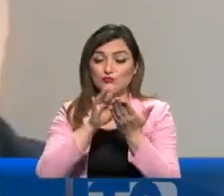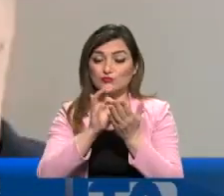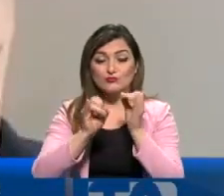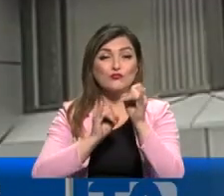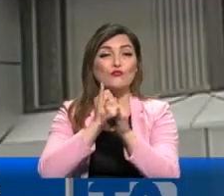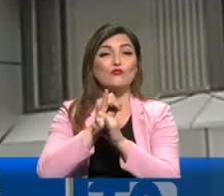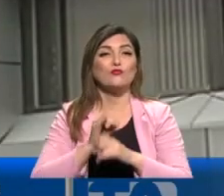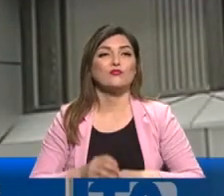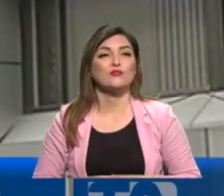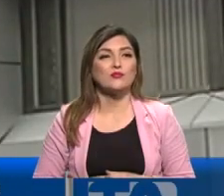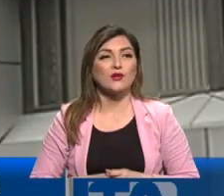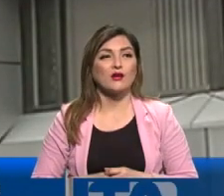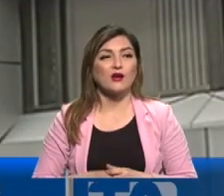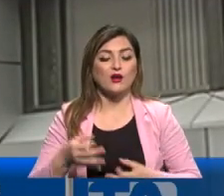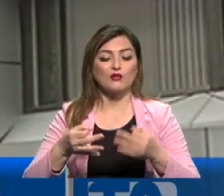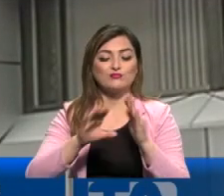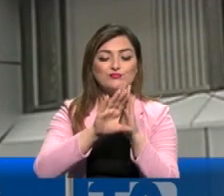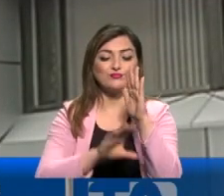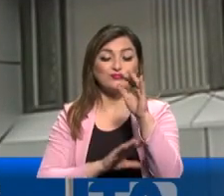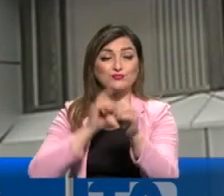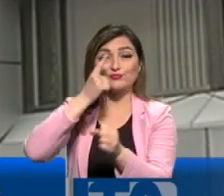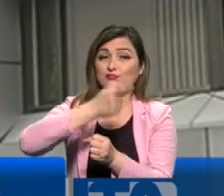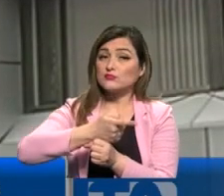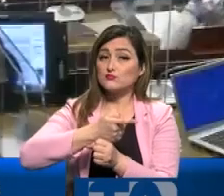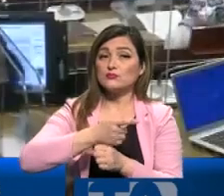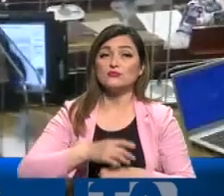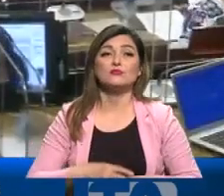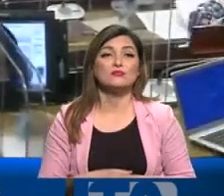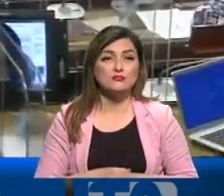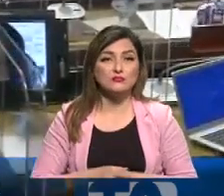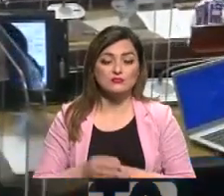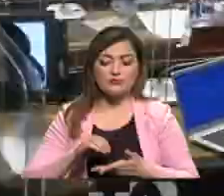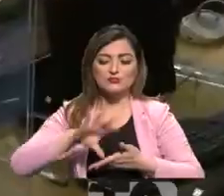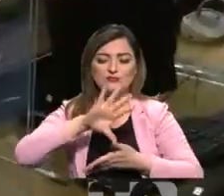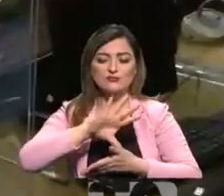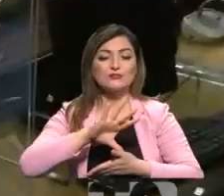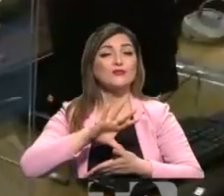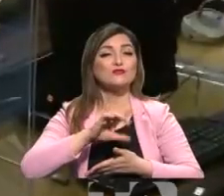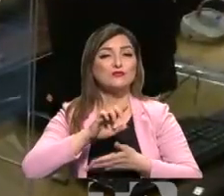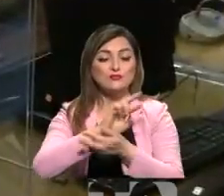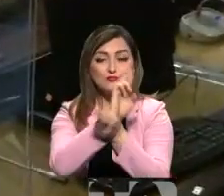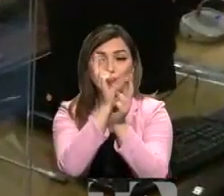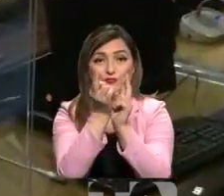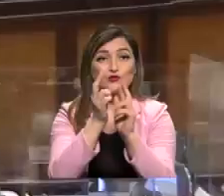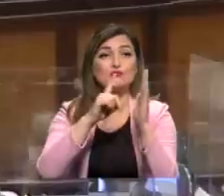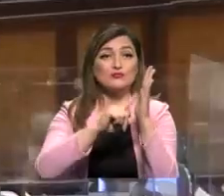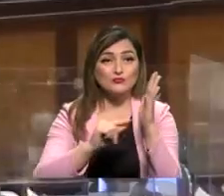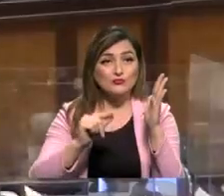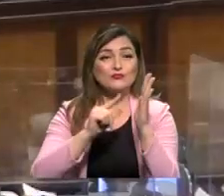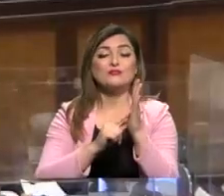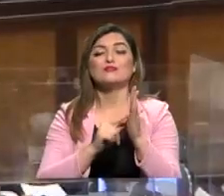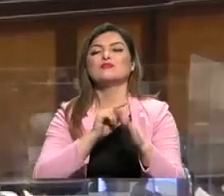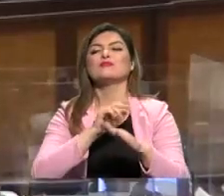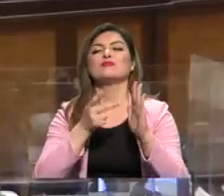Internacional. El dictamen de la Corte Constitucional indica también que la Asamblea debe promulgar la reforma tributaria y esto